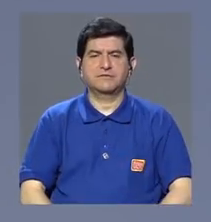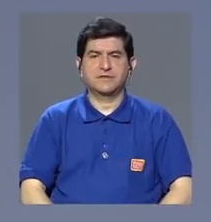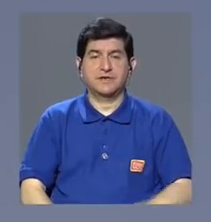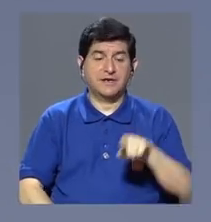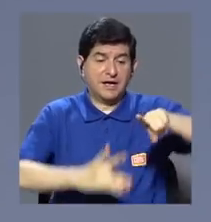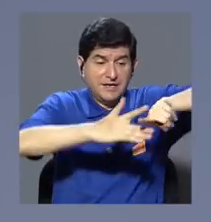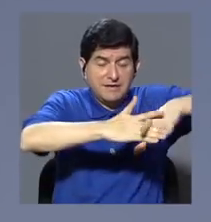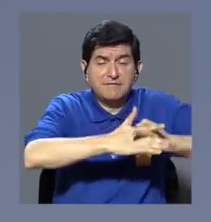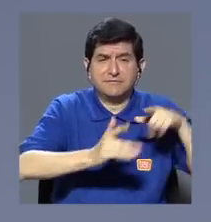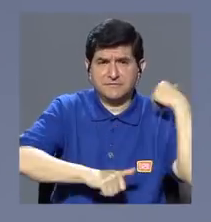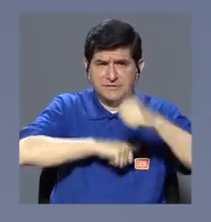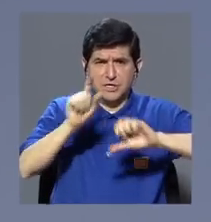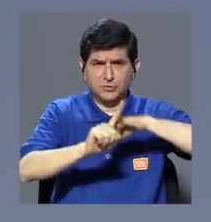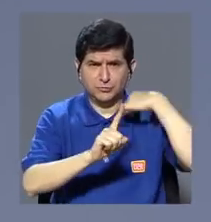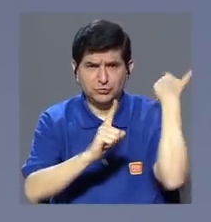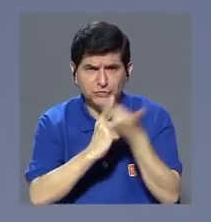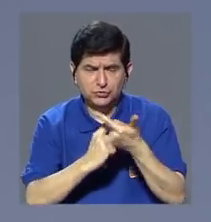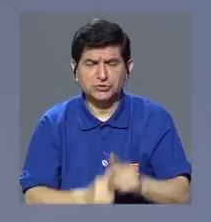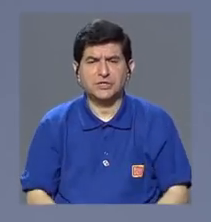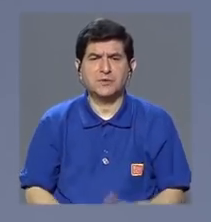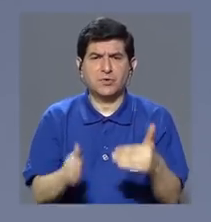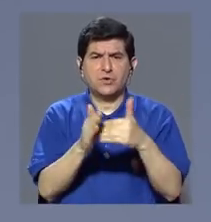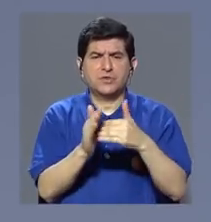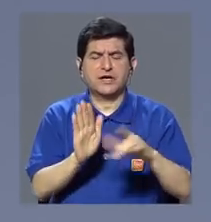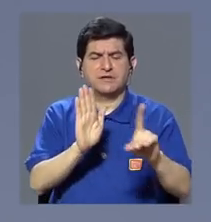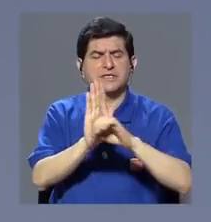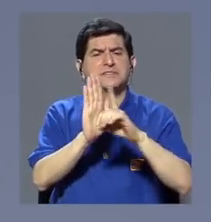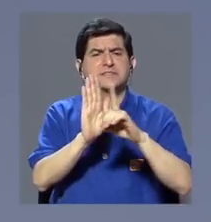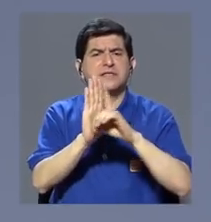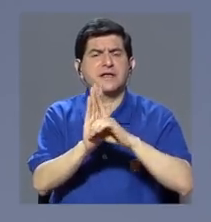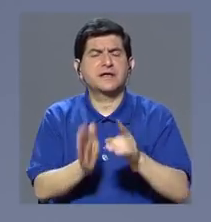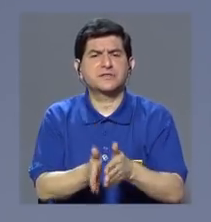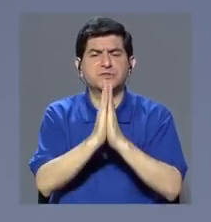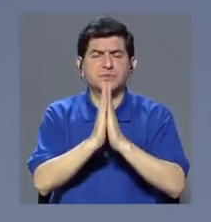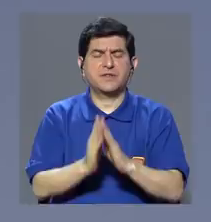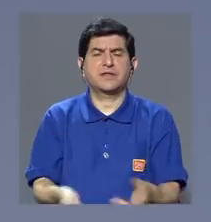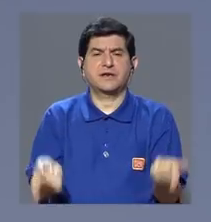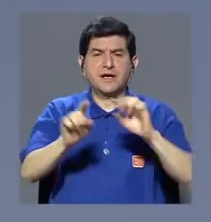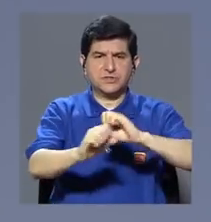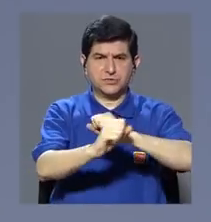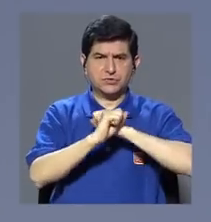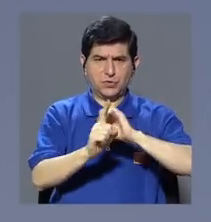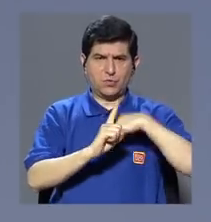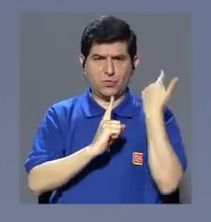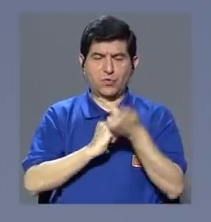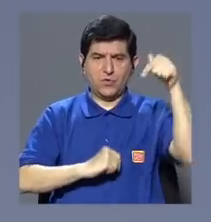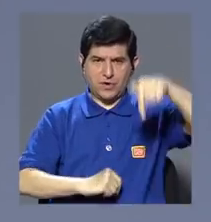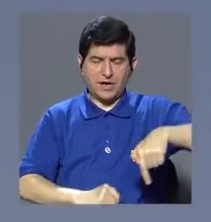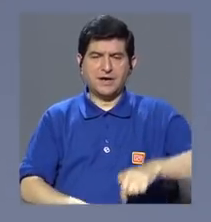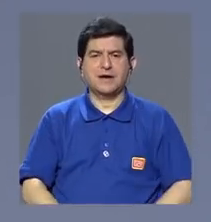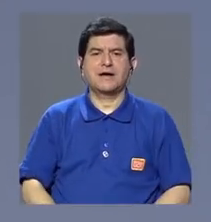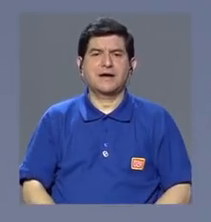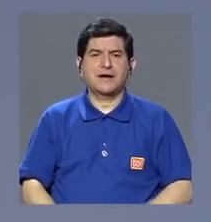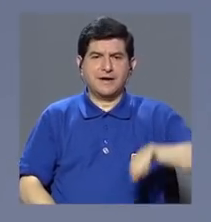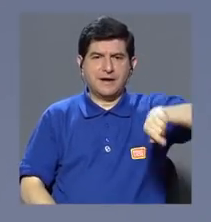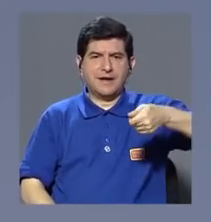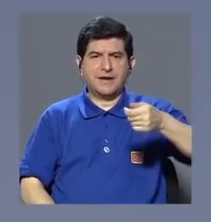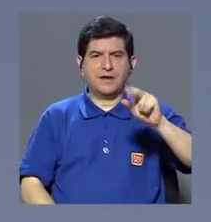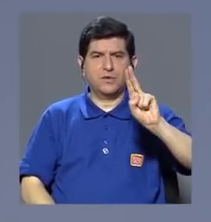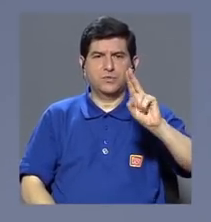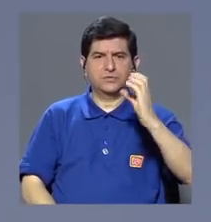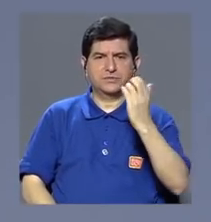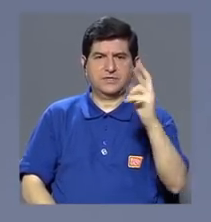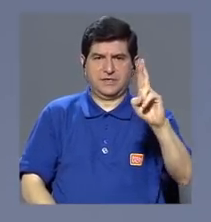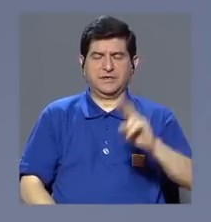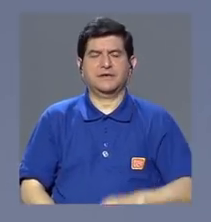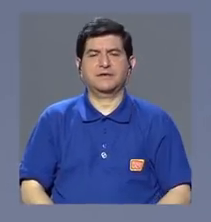detona la lucha social por la reivindicación de derechos en el caso del seguro social estamos aquí desde los estudios del canal universidad